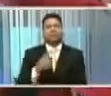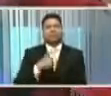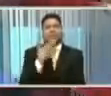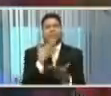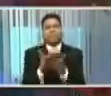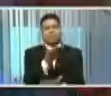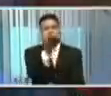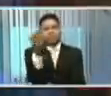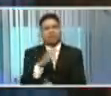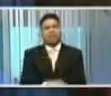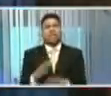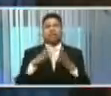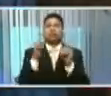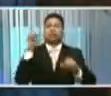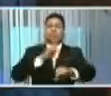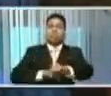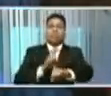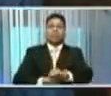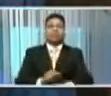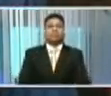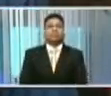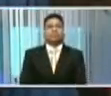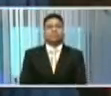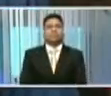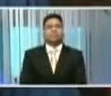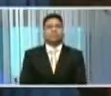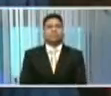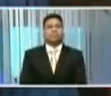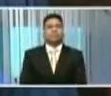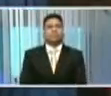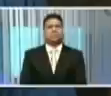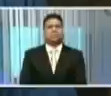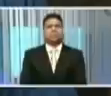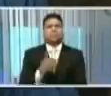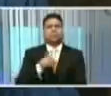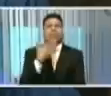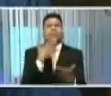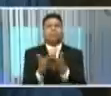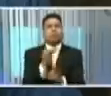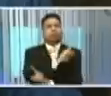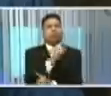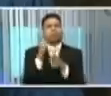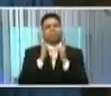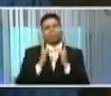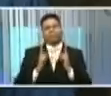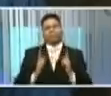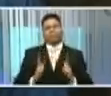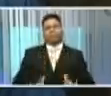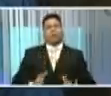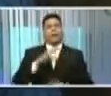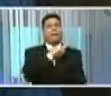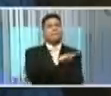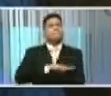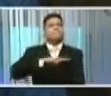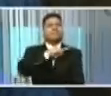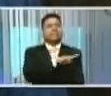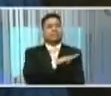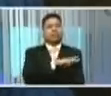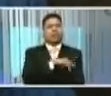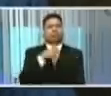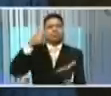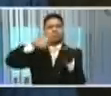yo les pido a ustedes, todo en su momento, yo les pido que no descansen. Misión Identidad, por acá